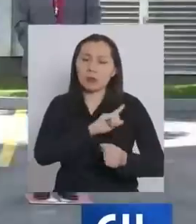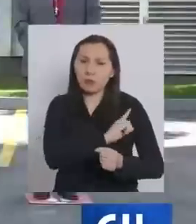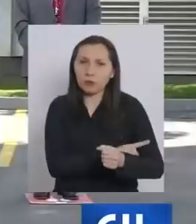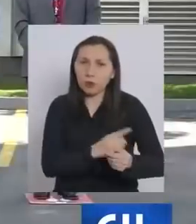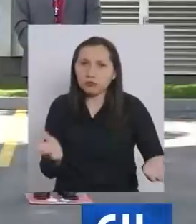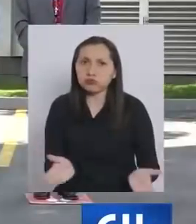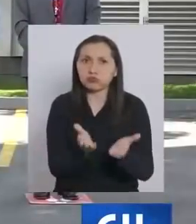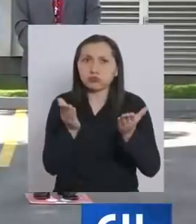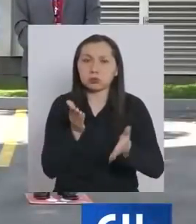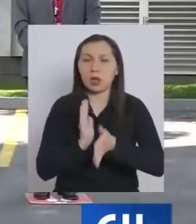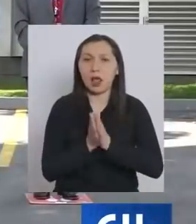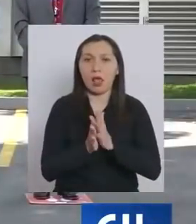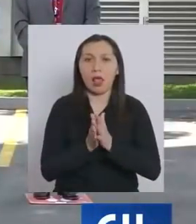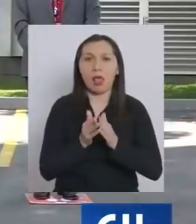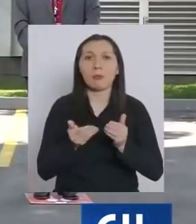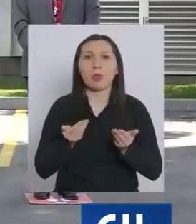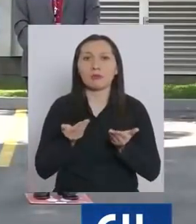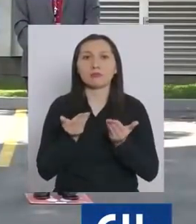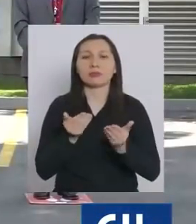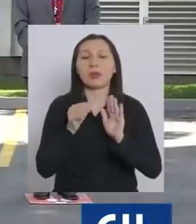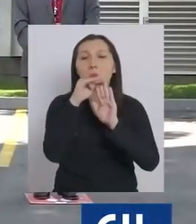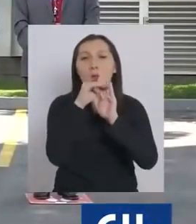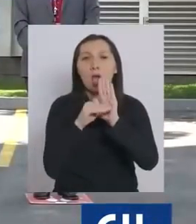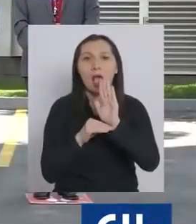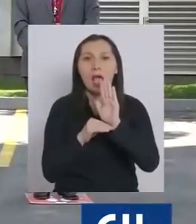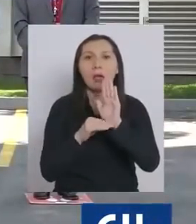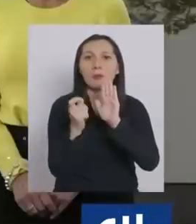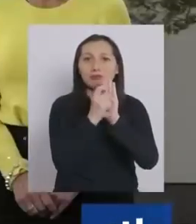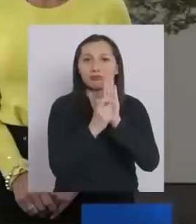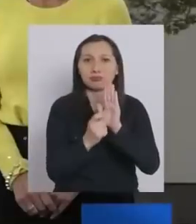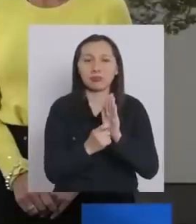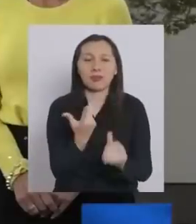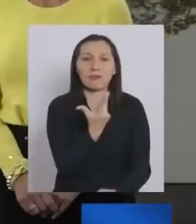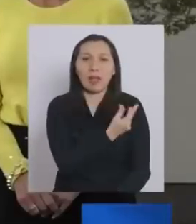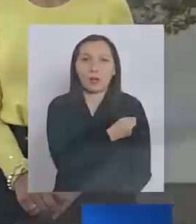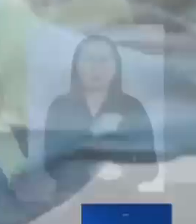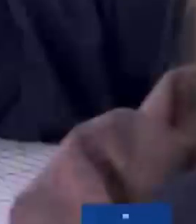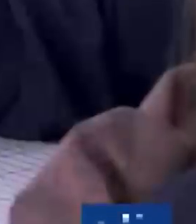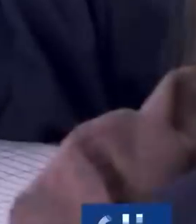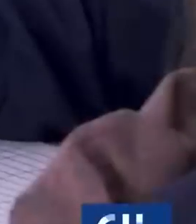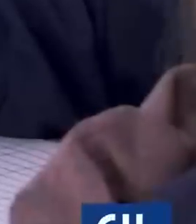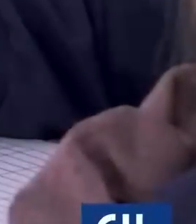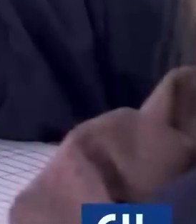fortalecer y acelerar nuestro programa de vacunación masivo.